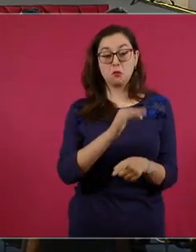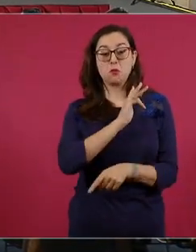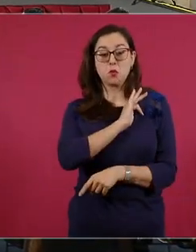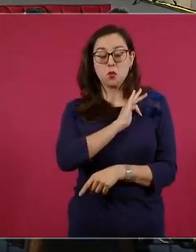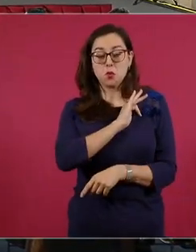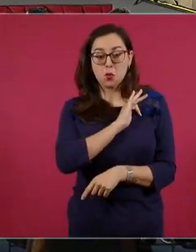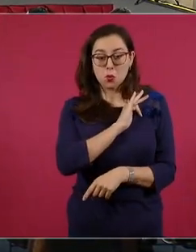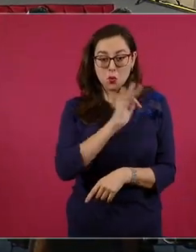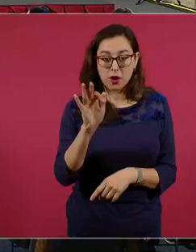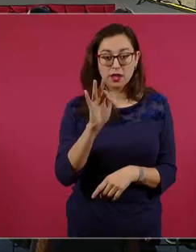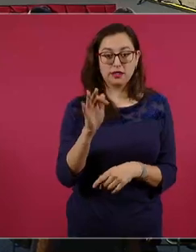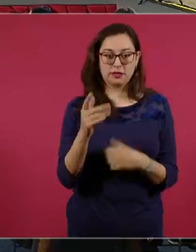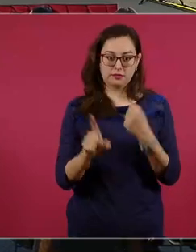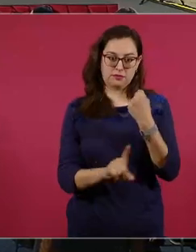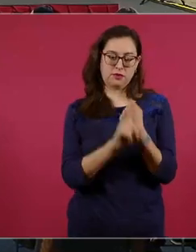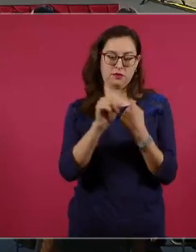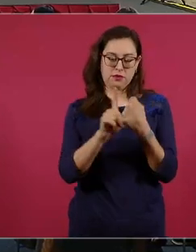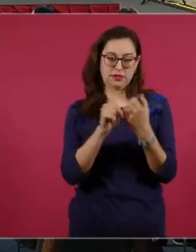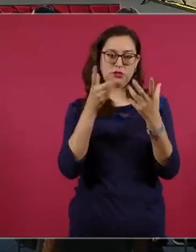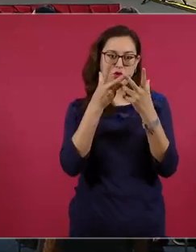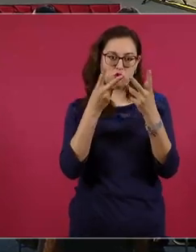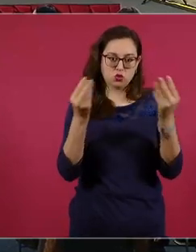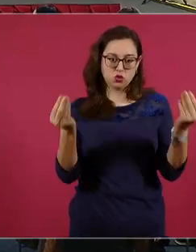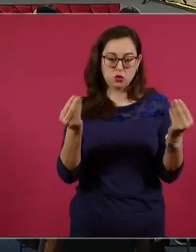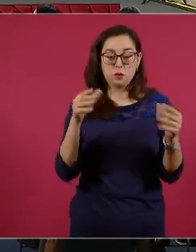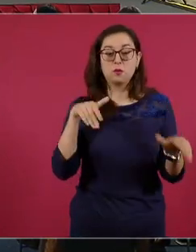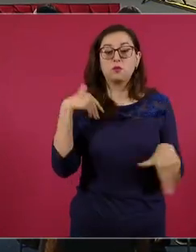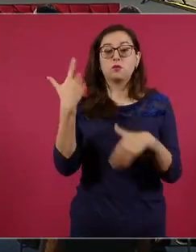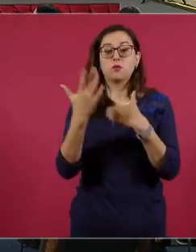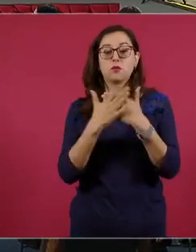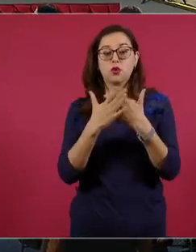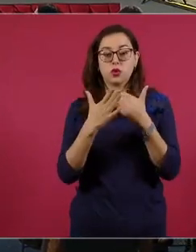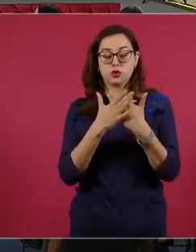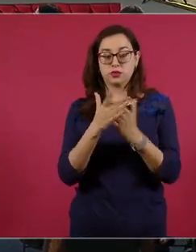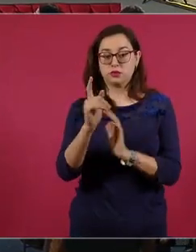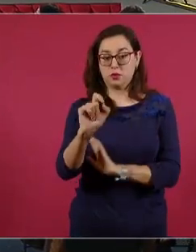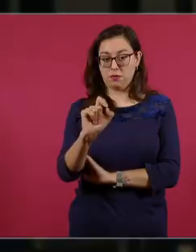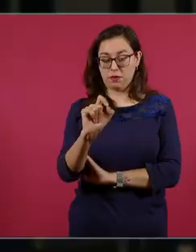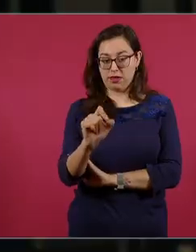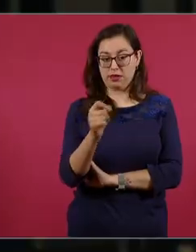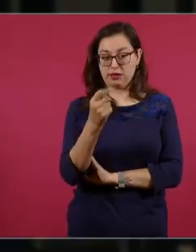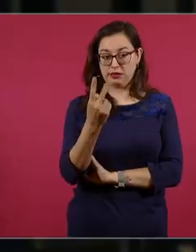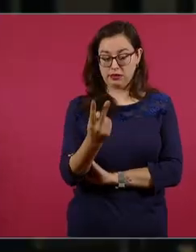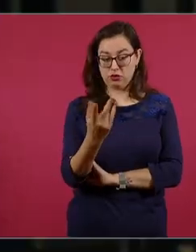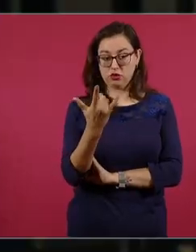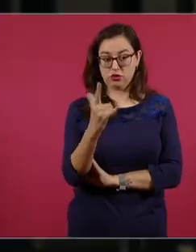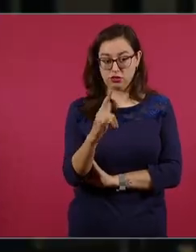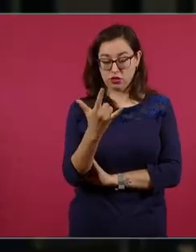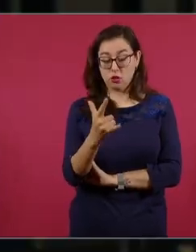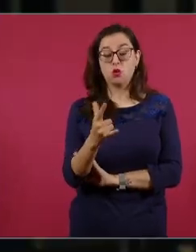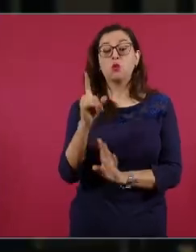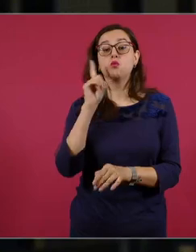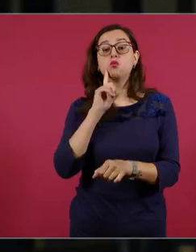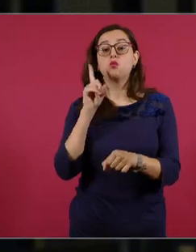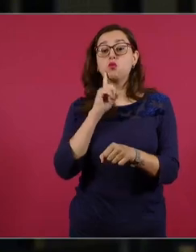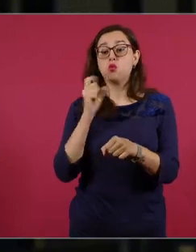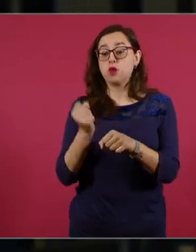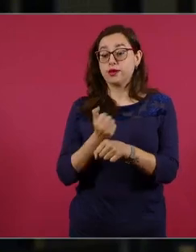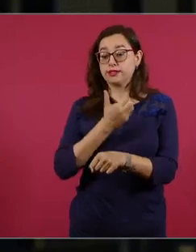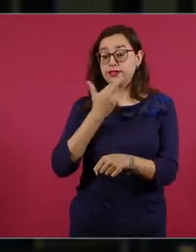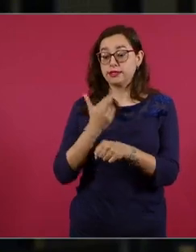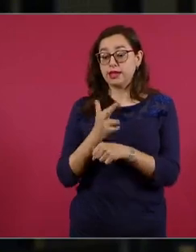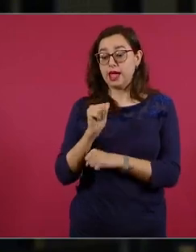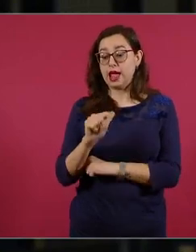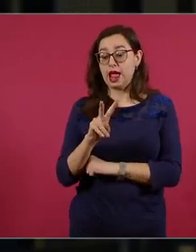puede solucionar este asunto para que el día 22, de la cual la secretaria Alboris citó nuevamente a